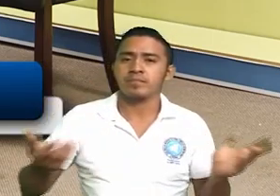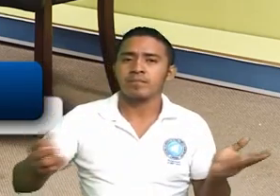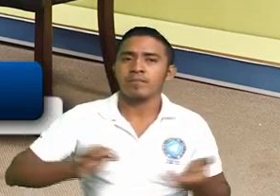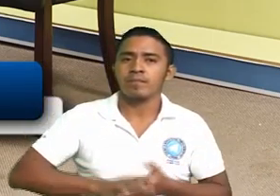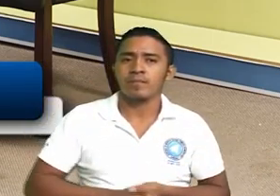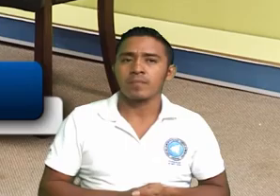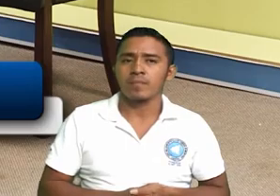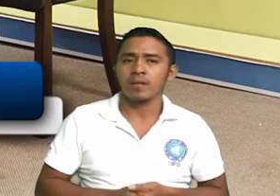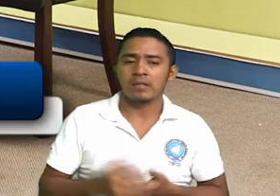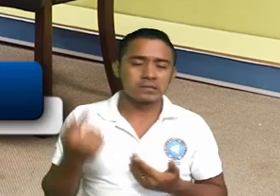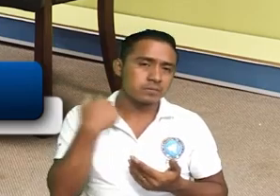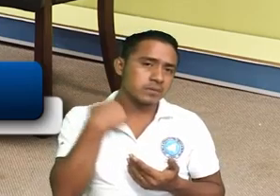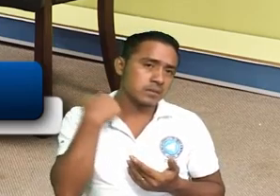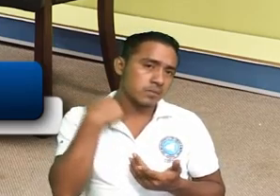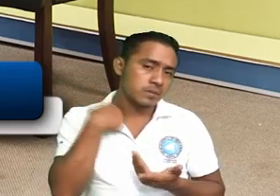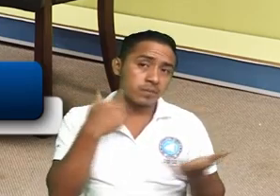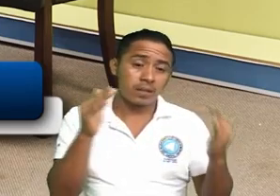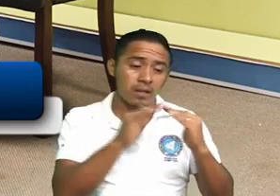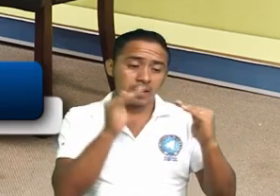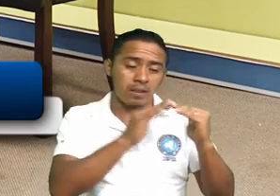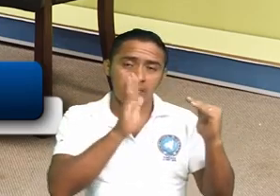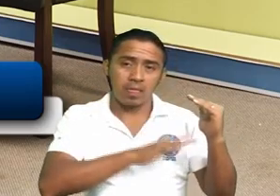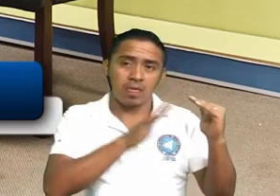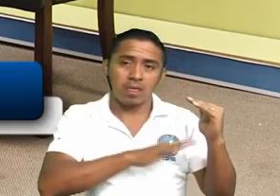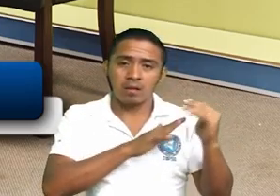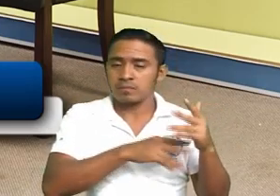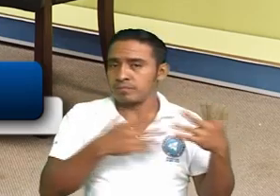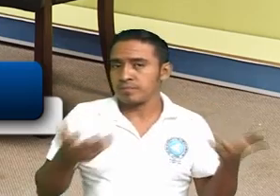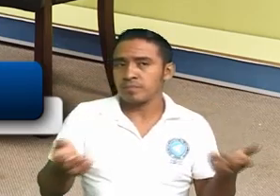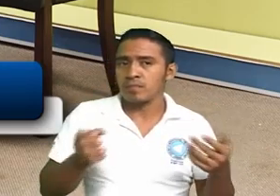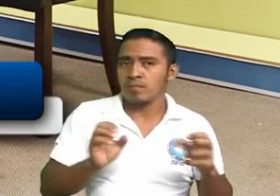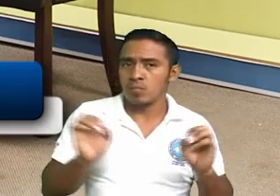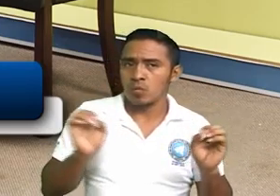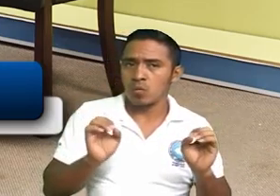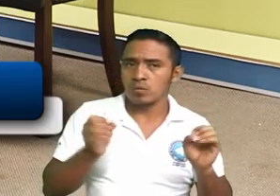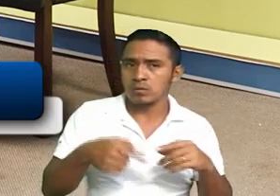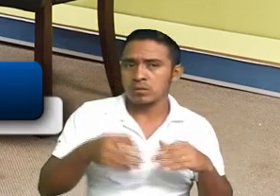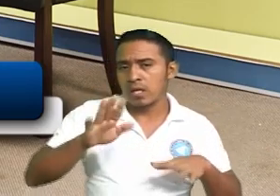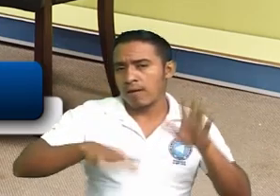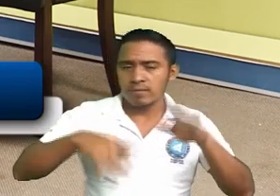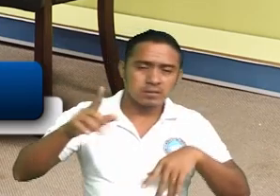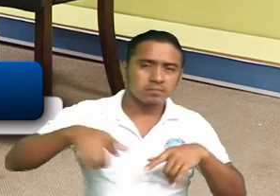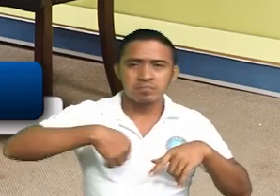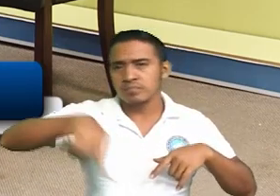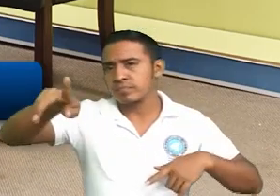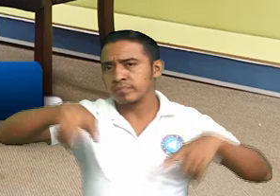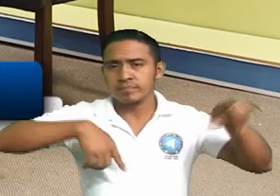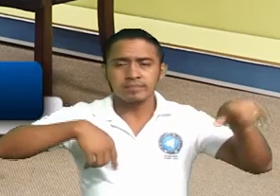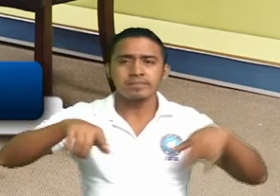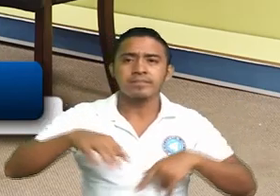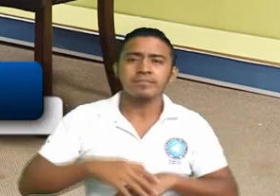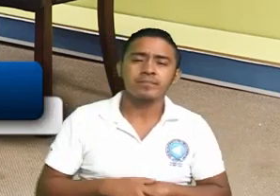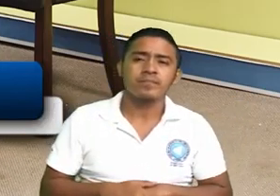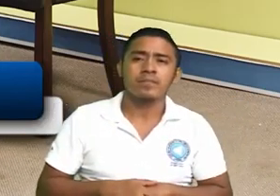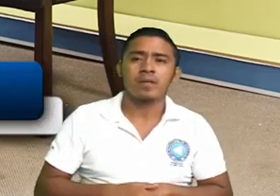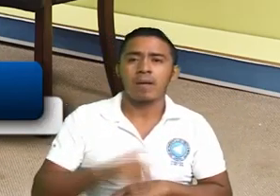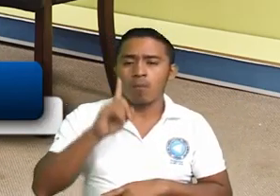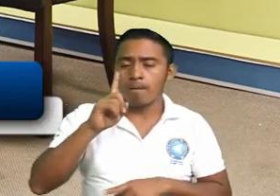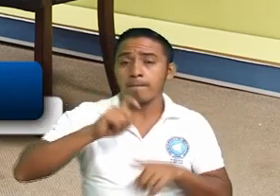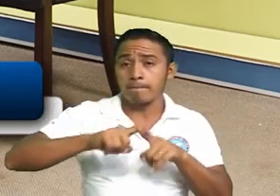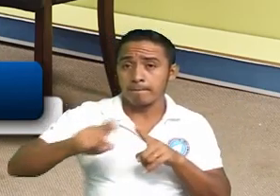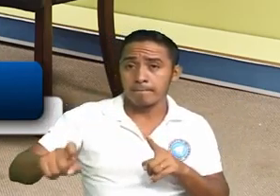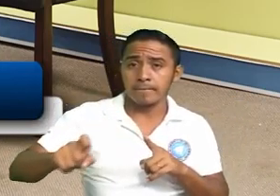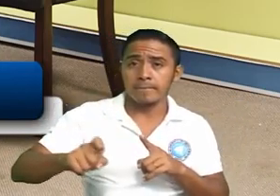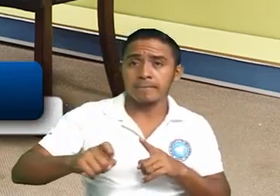nosotros como médicos, es insolación. ¿Ok? Yeah. Ahora, ¿cuánto es lo recomendable que la madre saque a su bebé